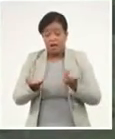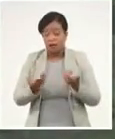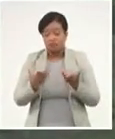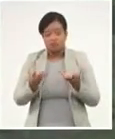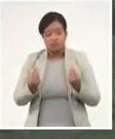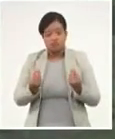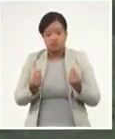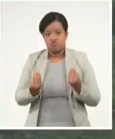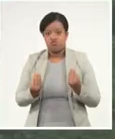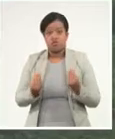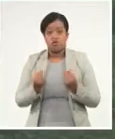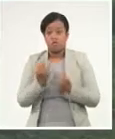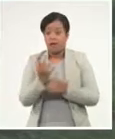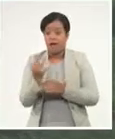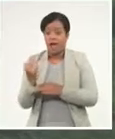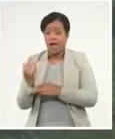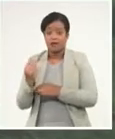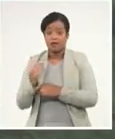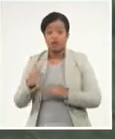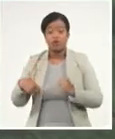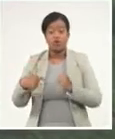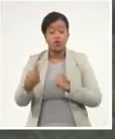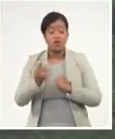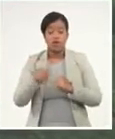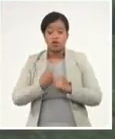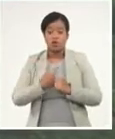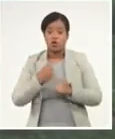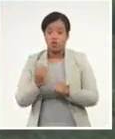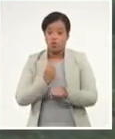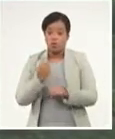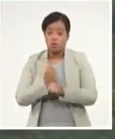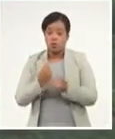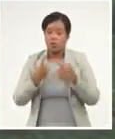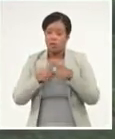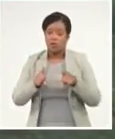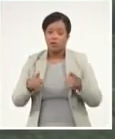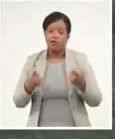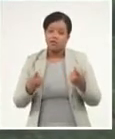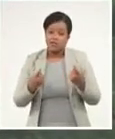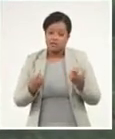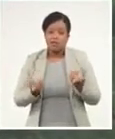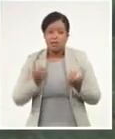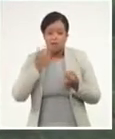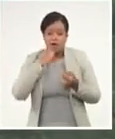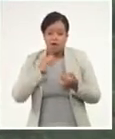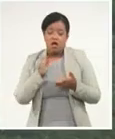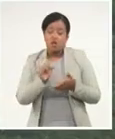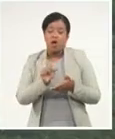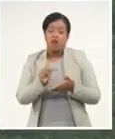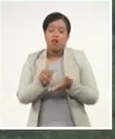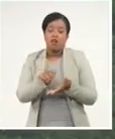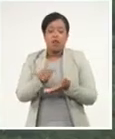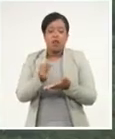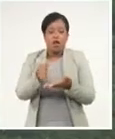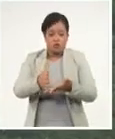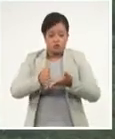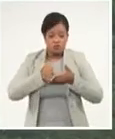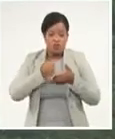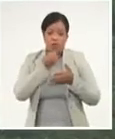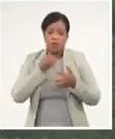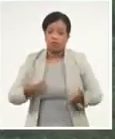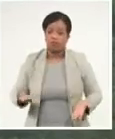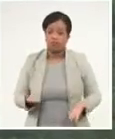tiene una capacidad de una tonelada diaria de secar, no es lo que necesitamos, pero bueno, es un gran paso de avance. Hay otras tecnologías